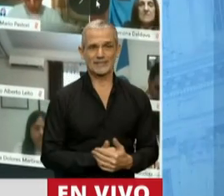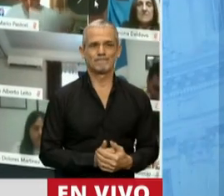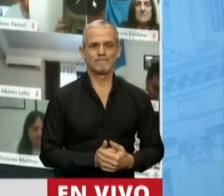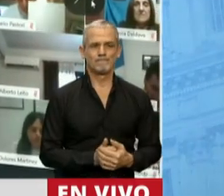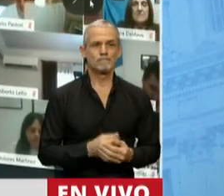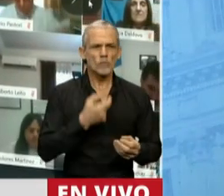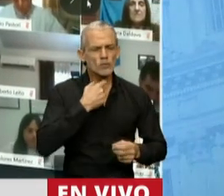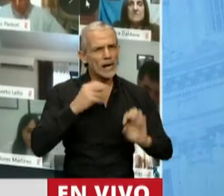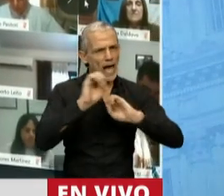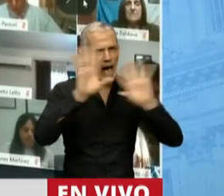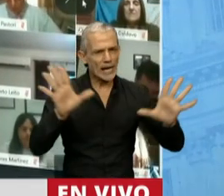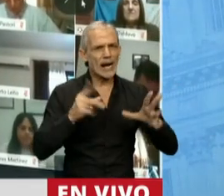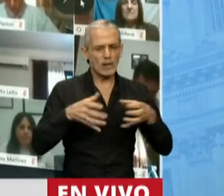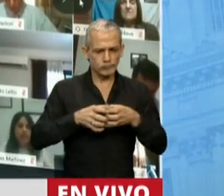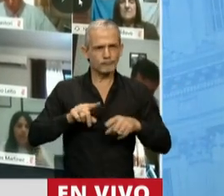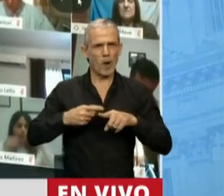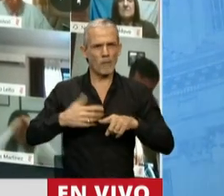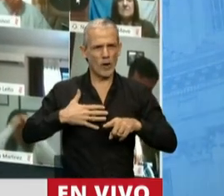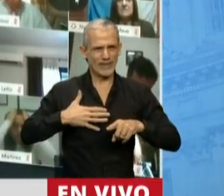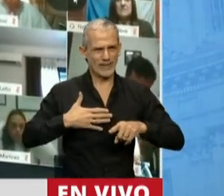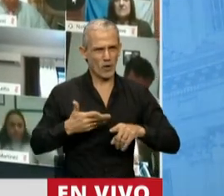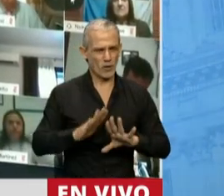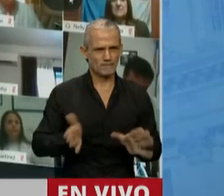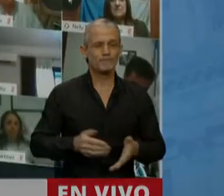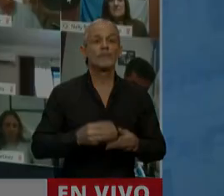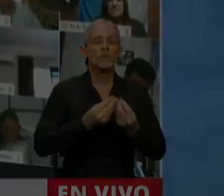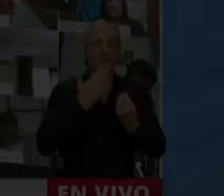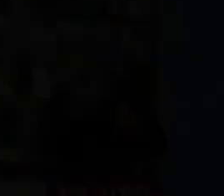quería dejar claro la posición de la coalición cívica al respecto. Muchas gracias. Gracias, diputado.